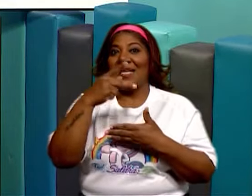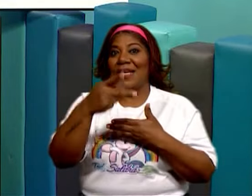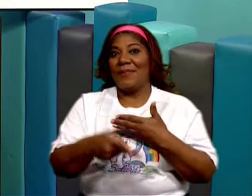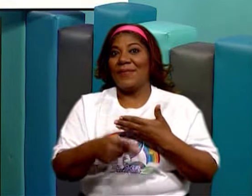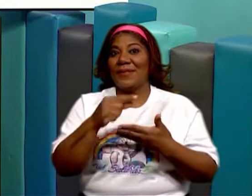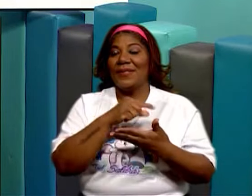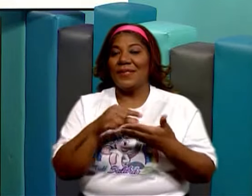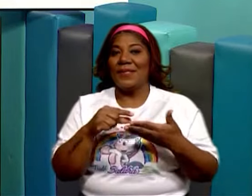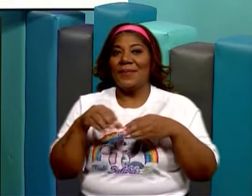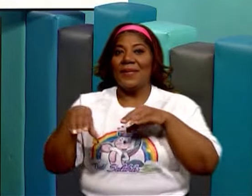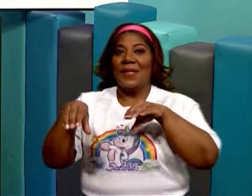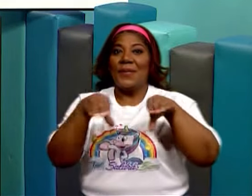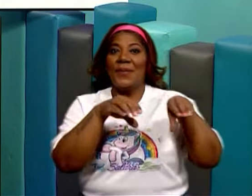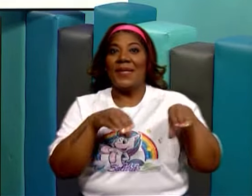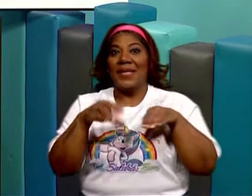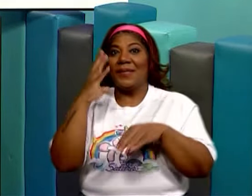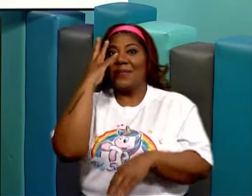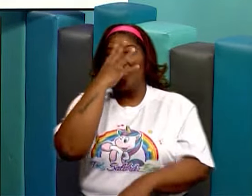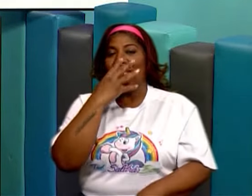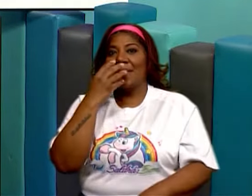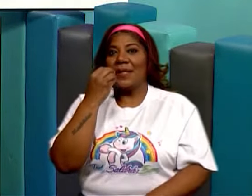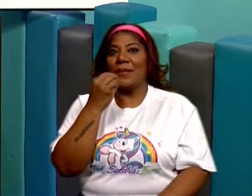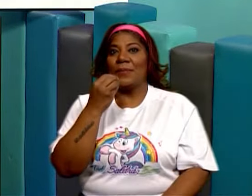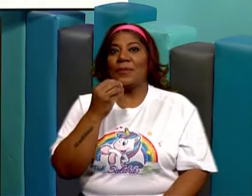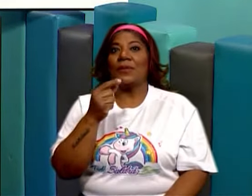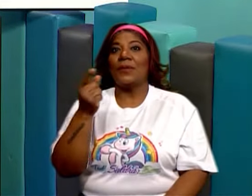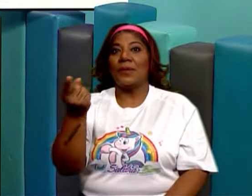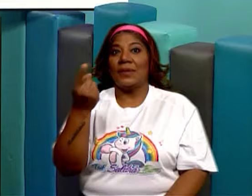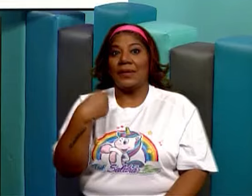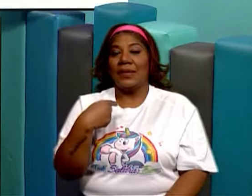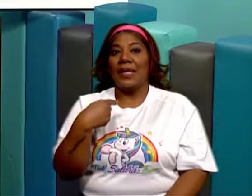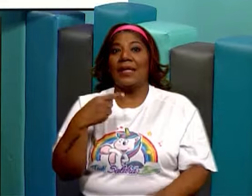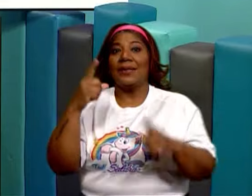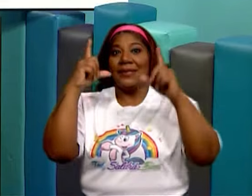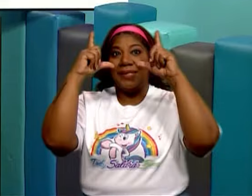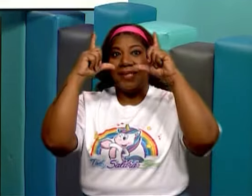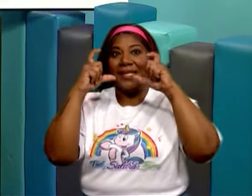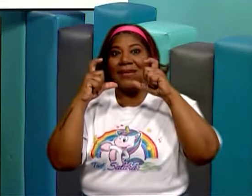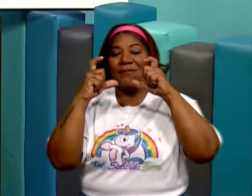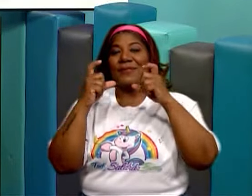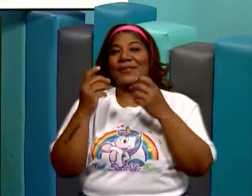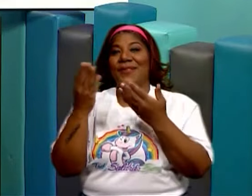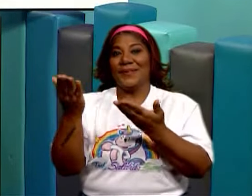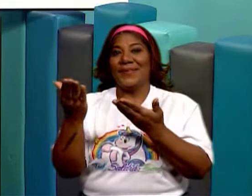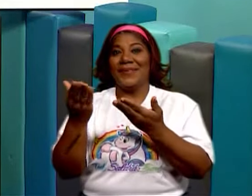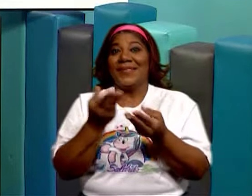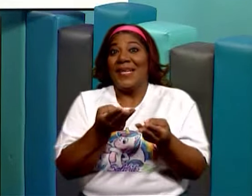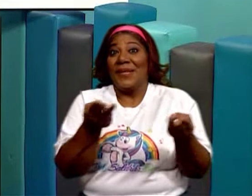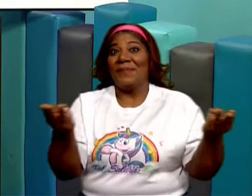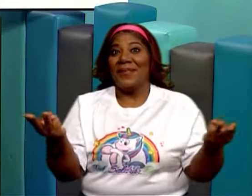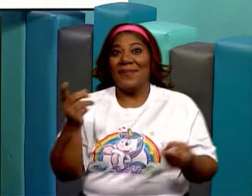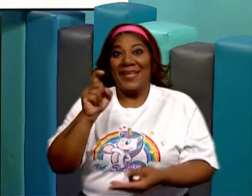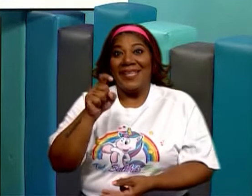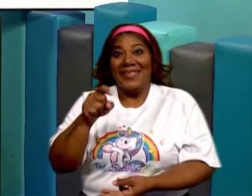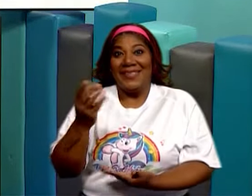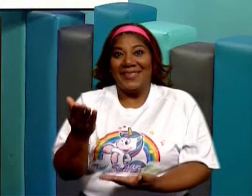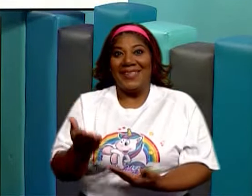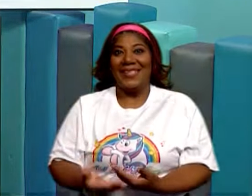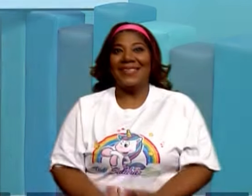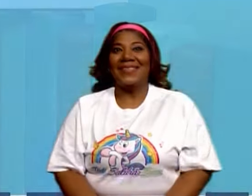te tengo una actividad muy hermosa. Te invito a que por favor tomes una captura de pantalla a los materiales que vamos a estar